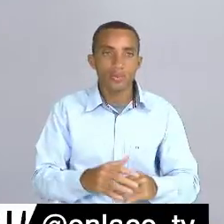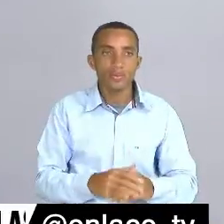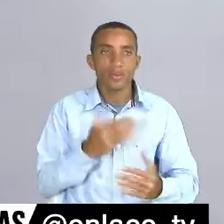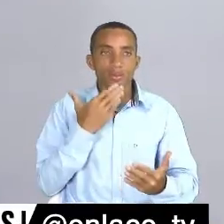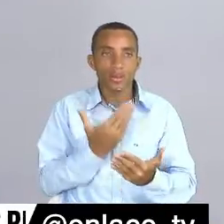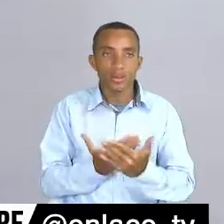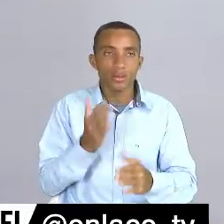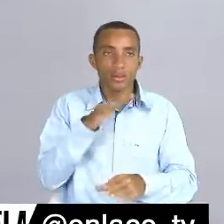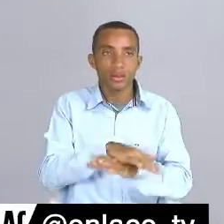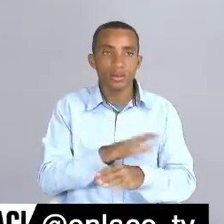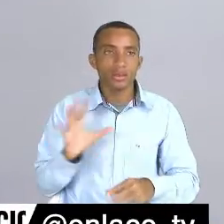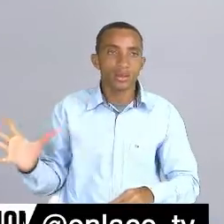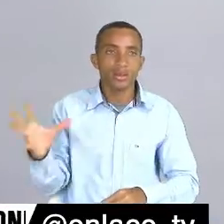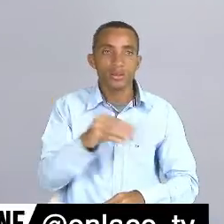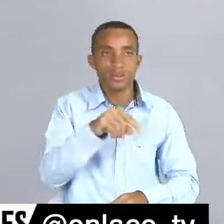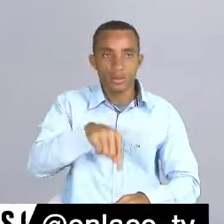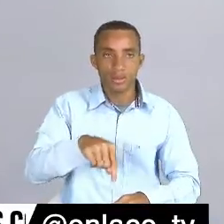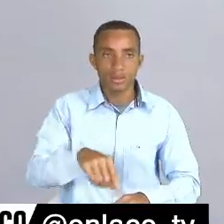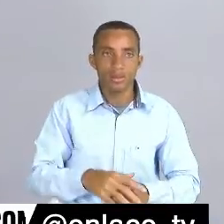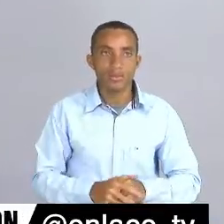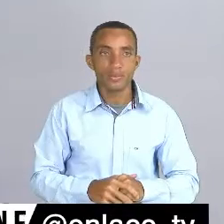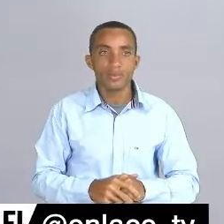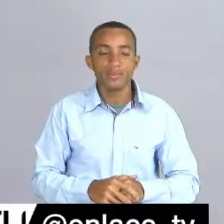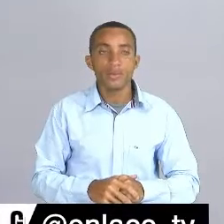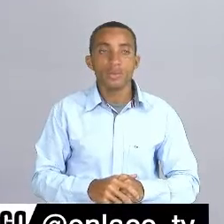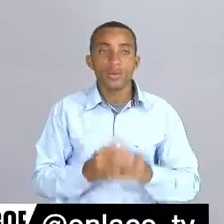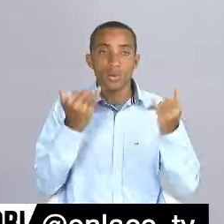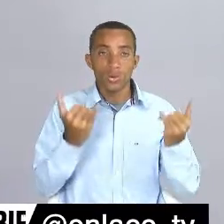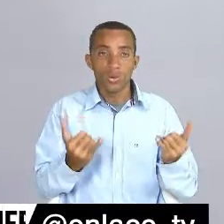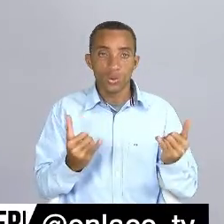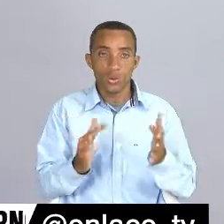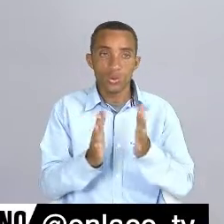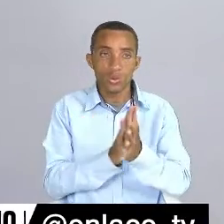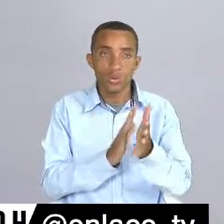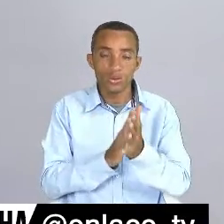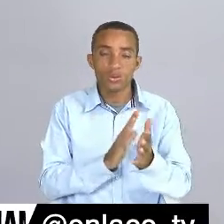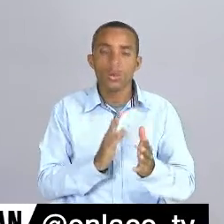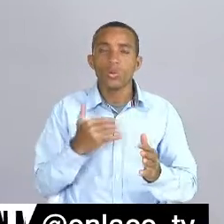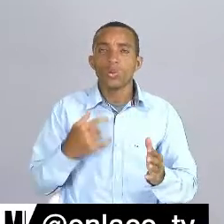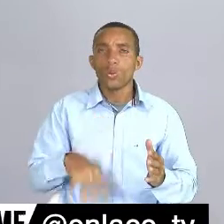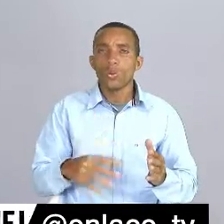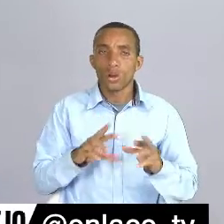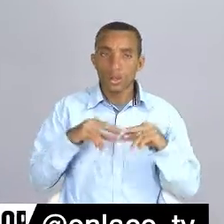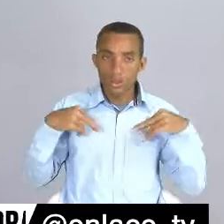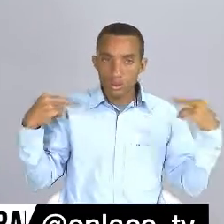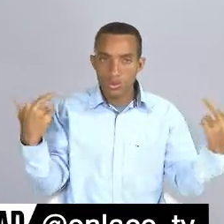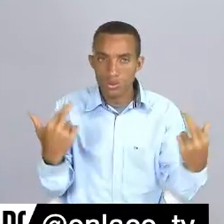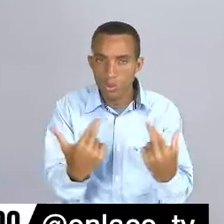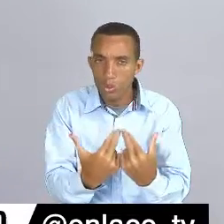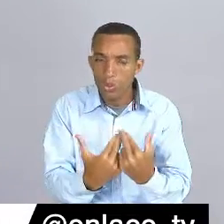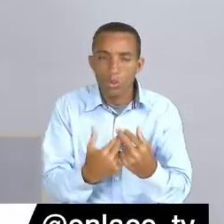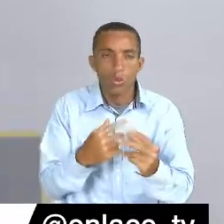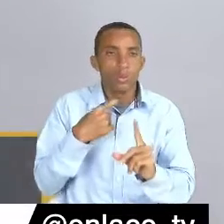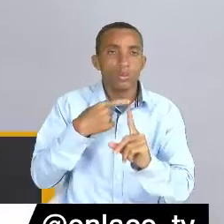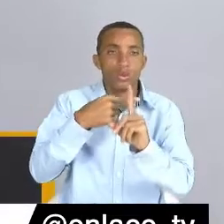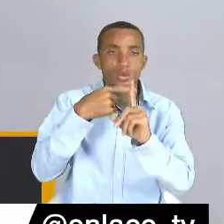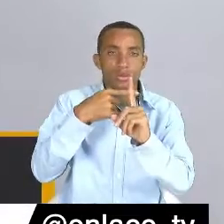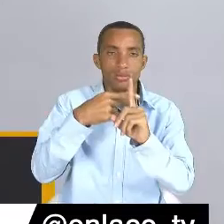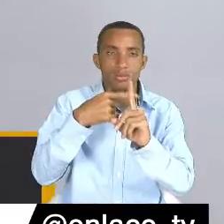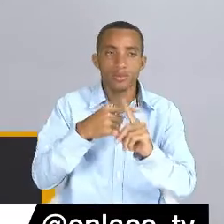para todos. El balance que hoy dejamos es un balance positivo. Creemos que se llegó a dejar